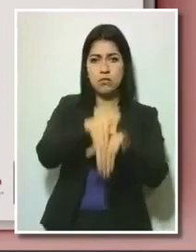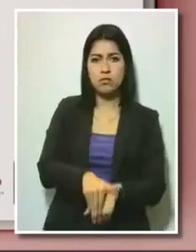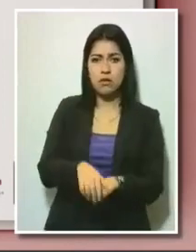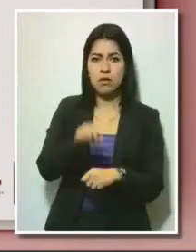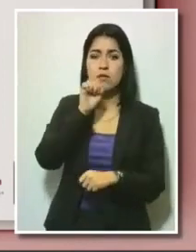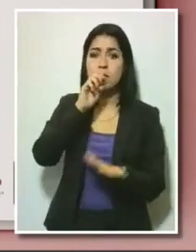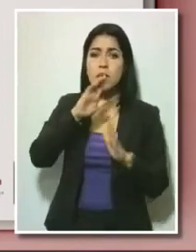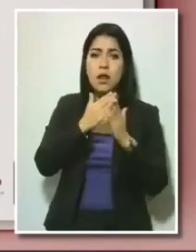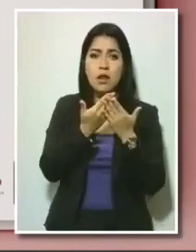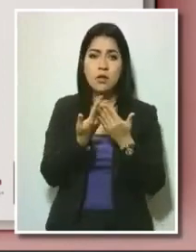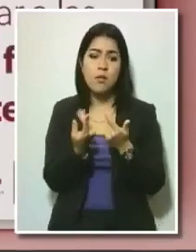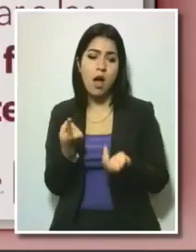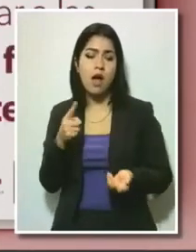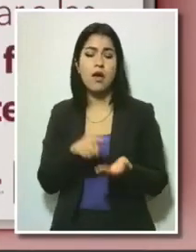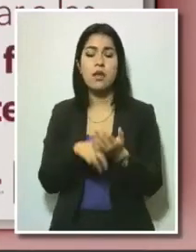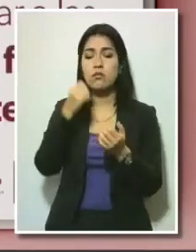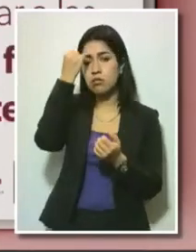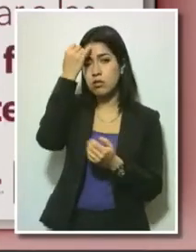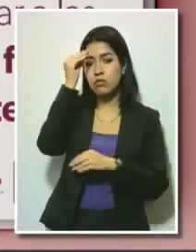esta perspectiva.